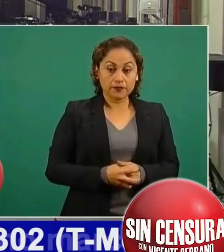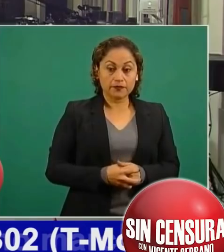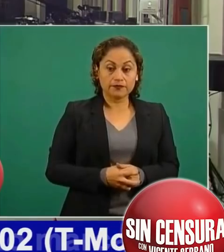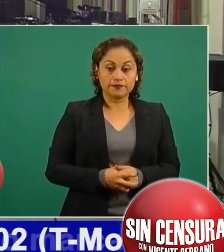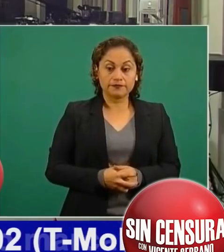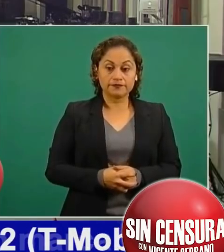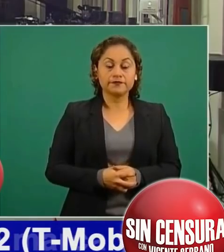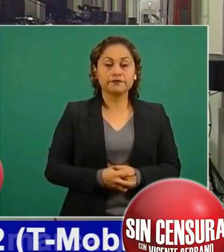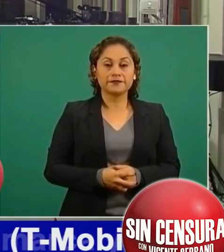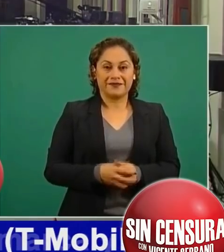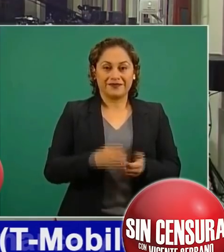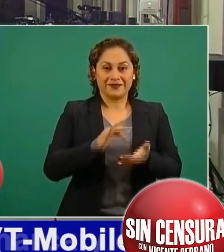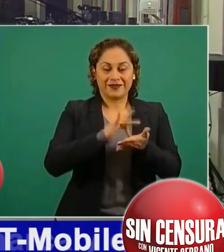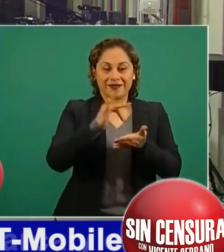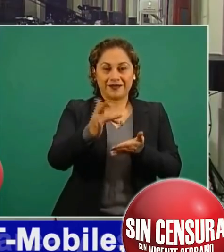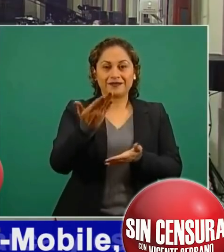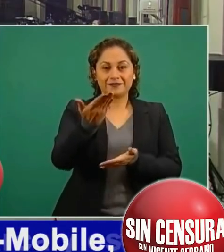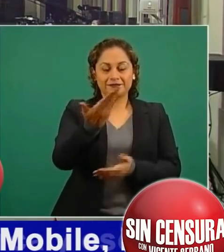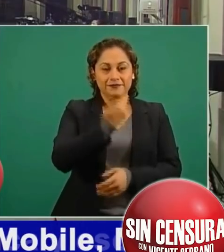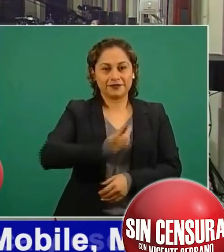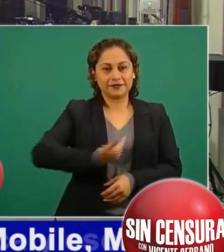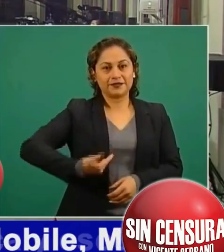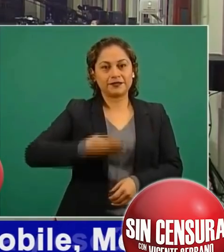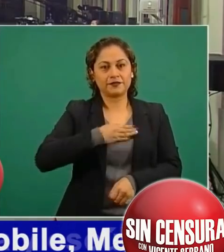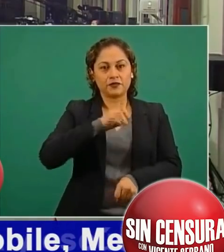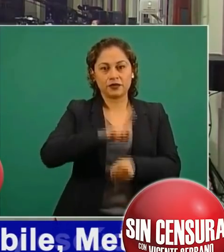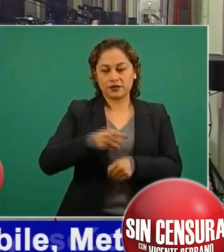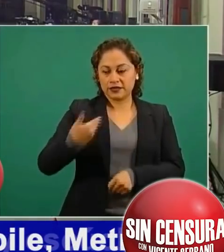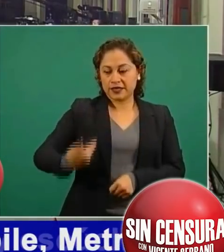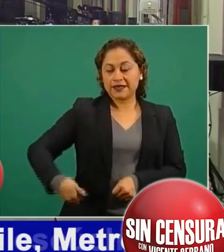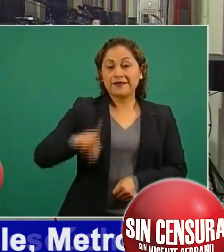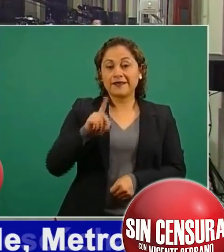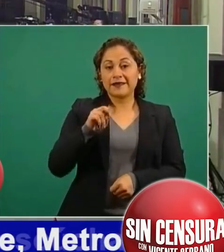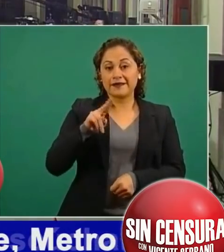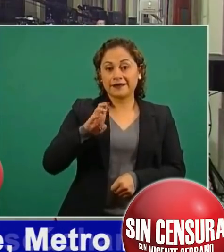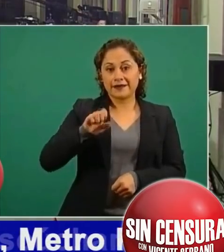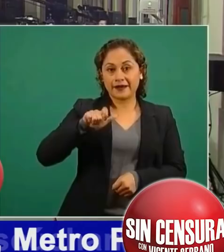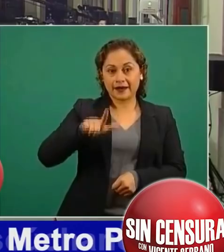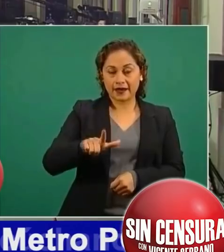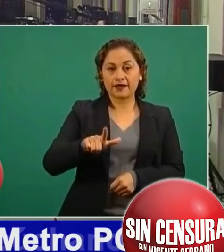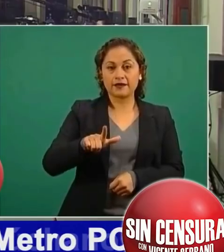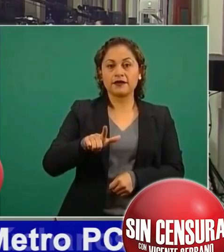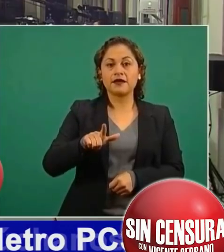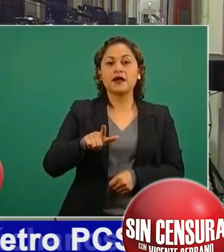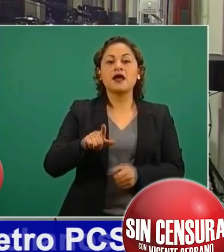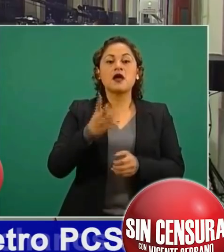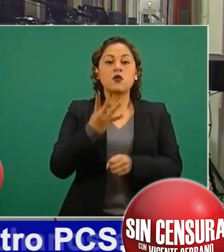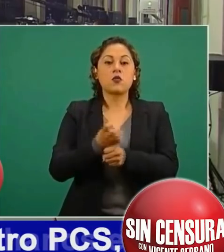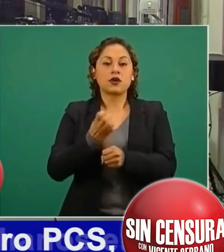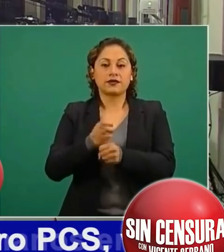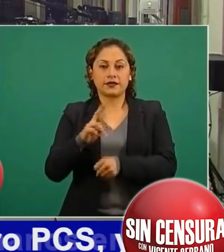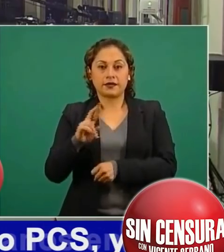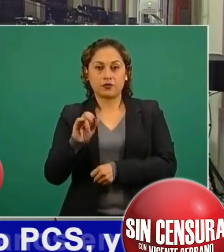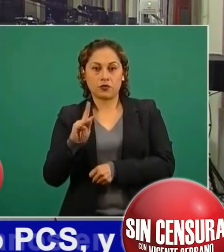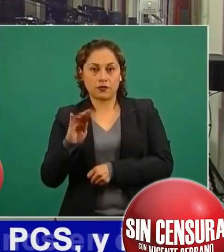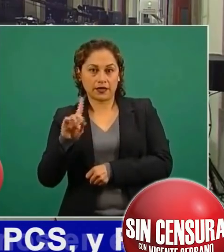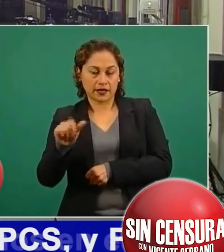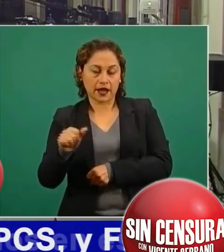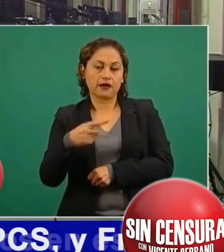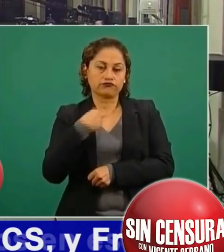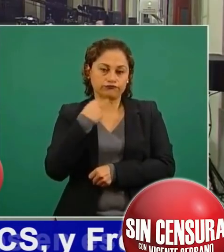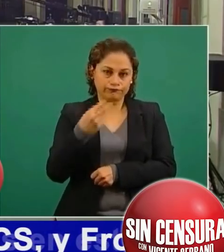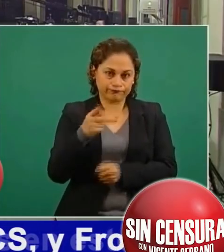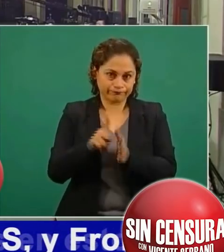Muchas gracias. Señor presidente, muy buenos días. Daniel Marmolejo, de la Cuarta República y Voces del Periodista. Hace 11 meses,